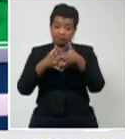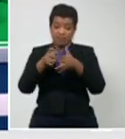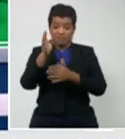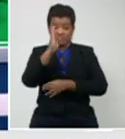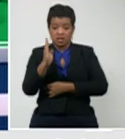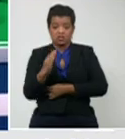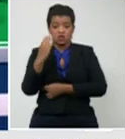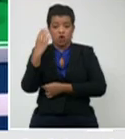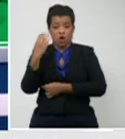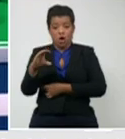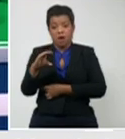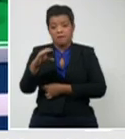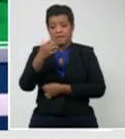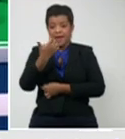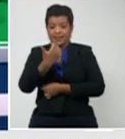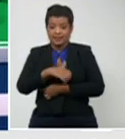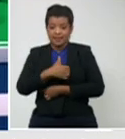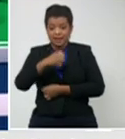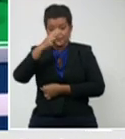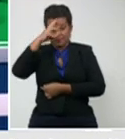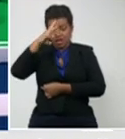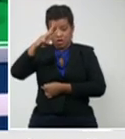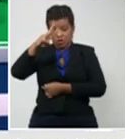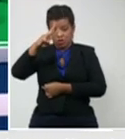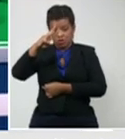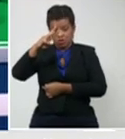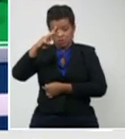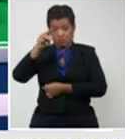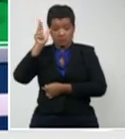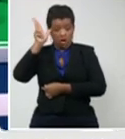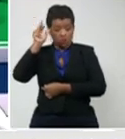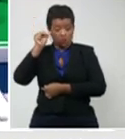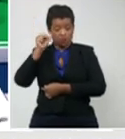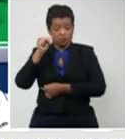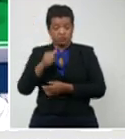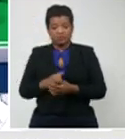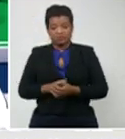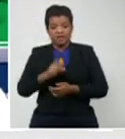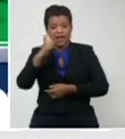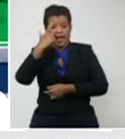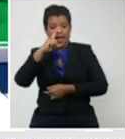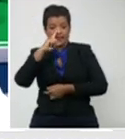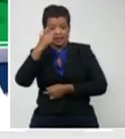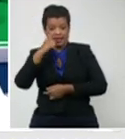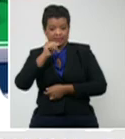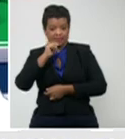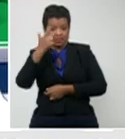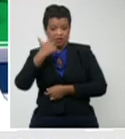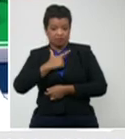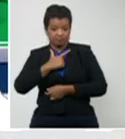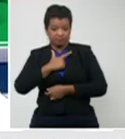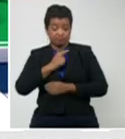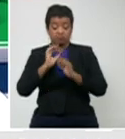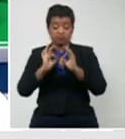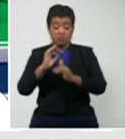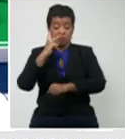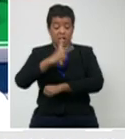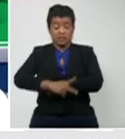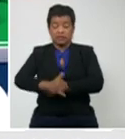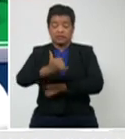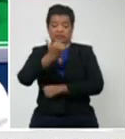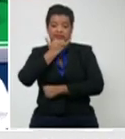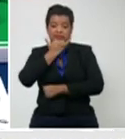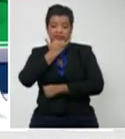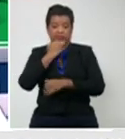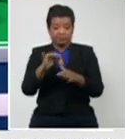Colombia, Argentina, México, Perú y Canadá son los países con una mayor afectación. Como